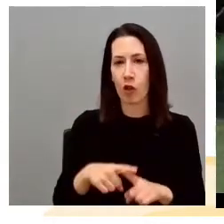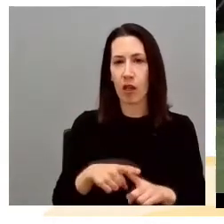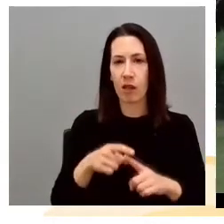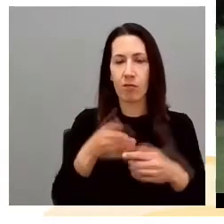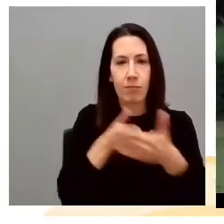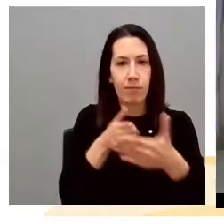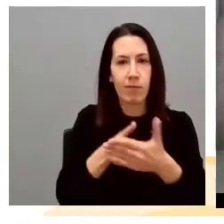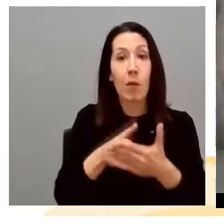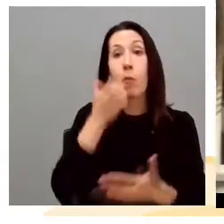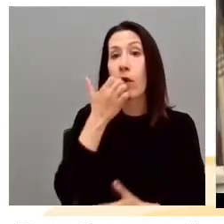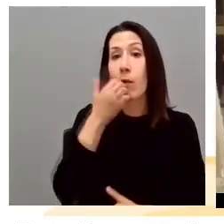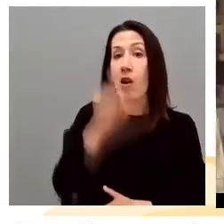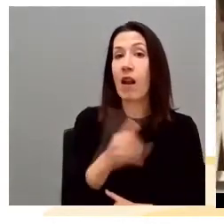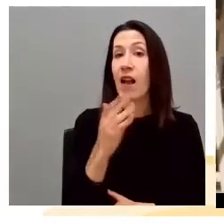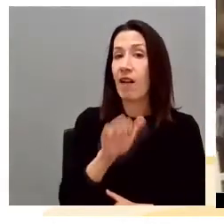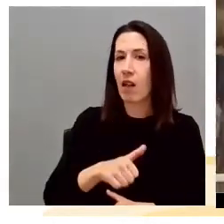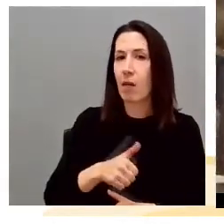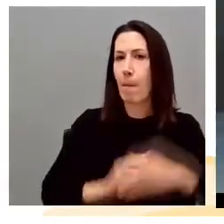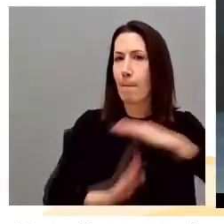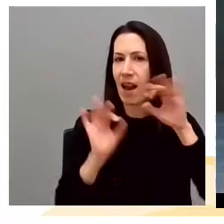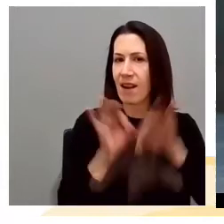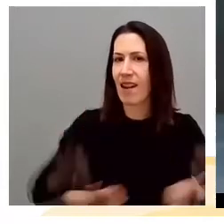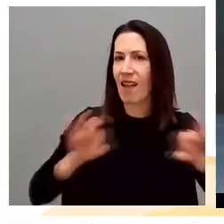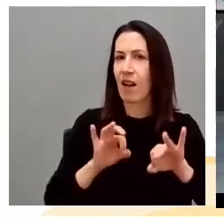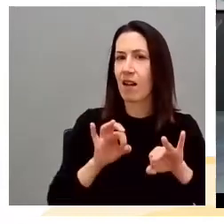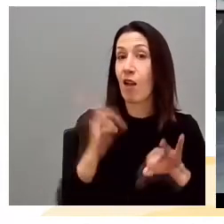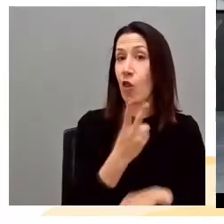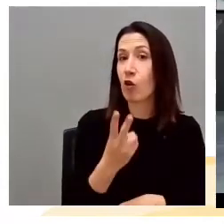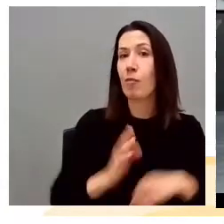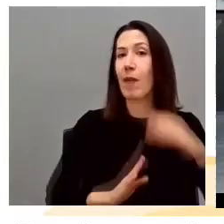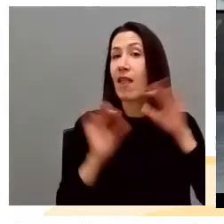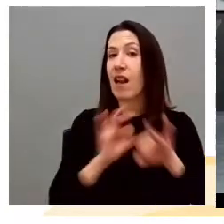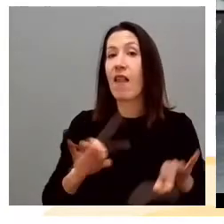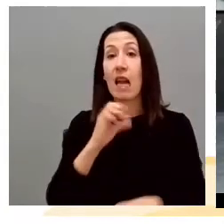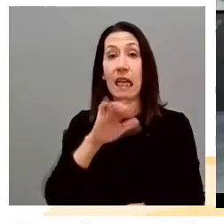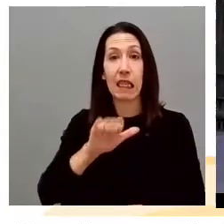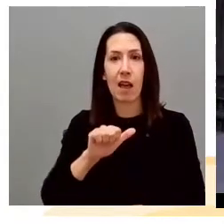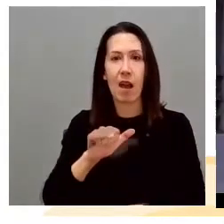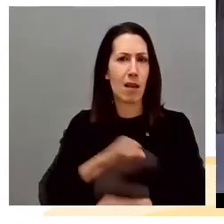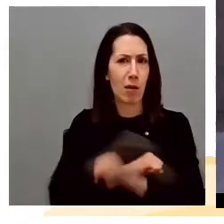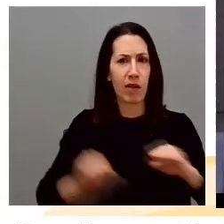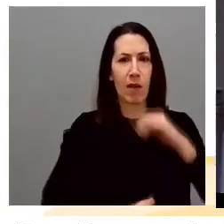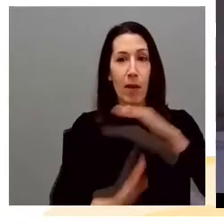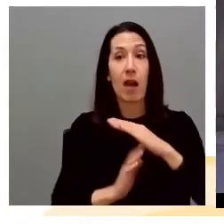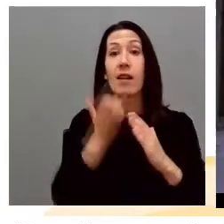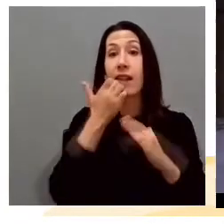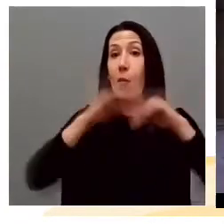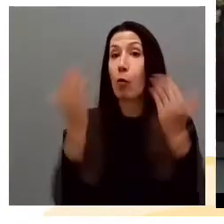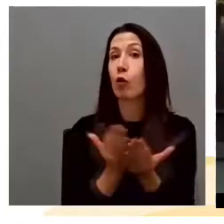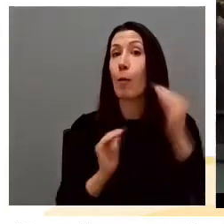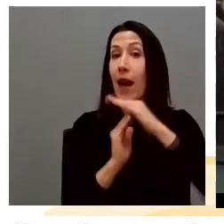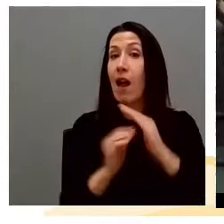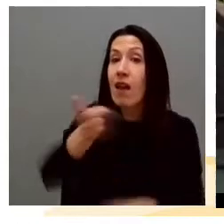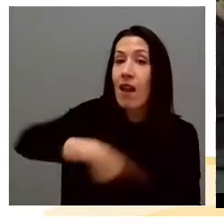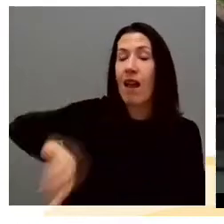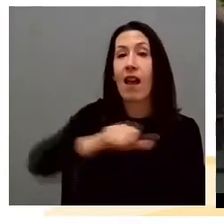parado. Irene, Íñigo y Ana tampoco han parado. Y Cristina, a Cristina no hay quien la pare. Porque cuando el mundo se ha parado es cuando ellas más